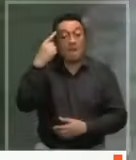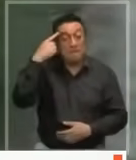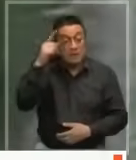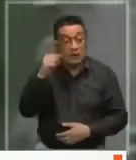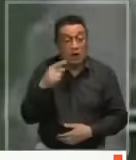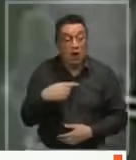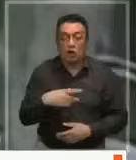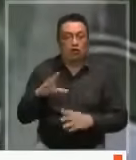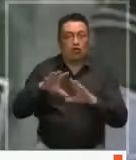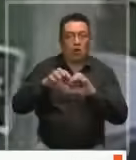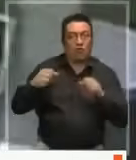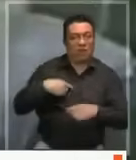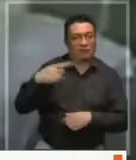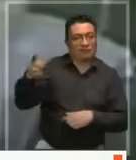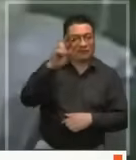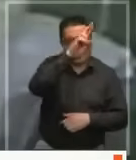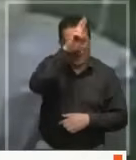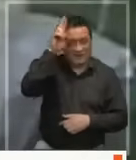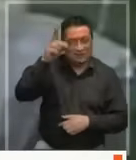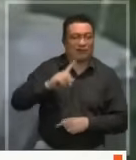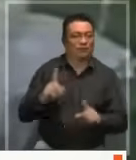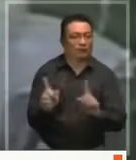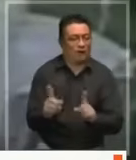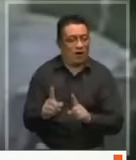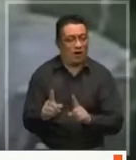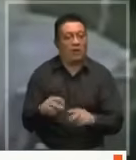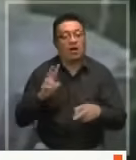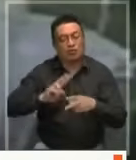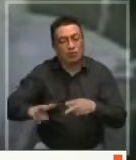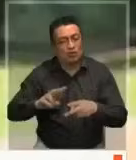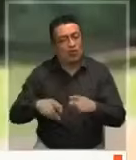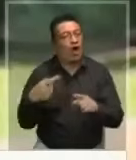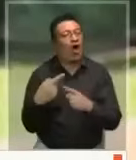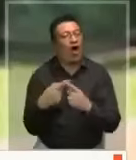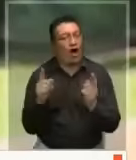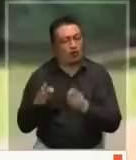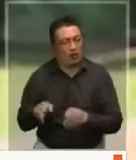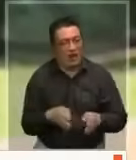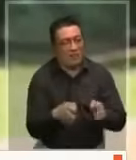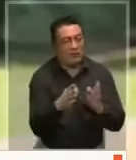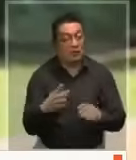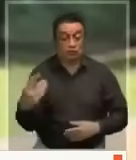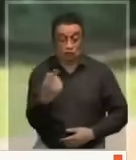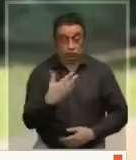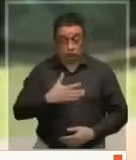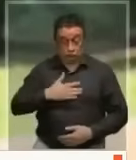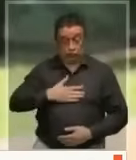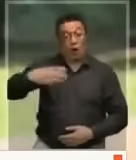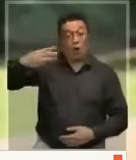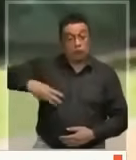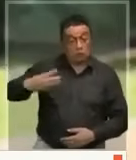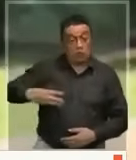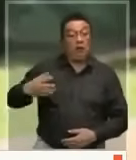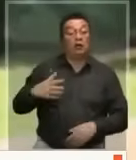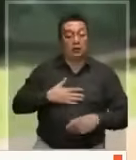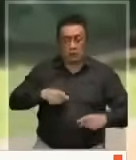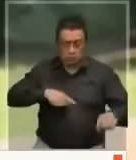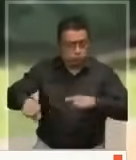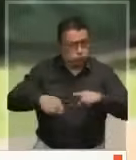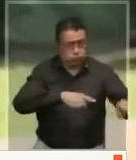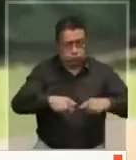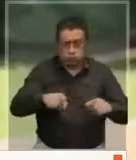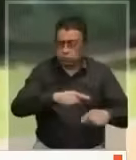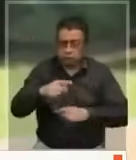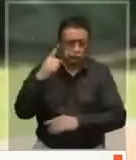idea de La Reina. Para ellos, la solución va por otro camino. Nosotros como municipalidad estamos desplegados 24/7